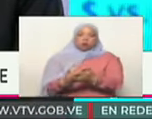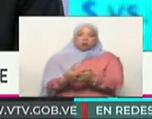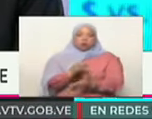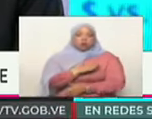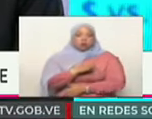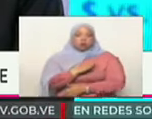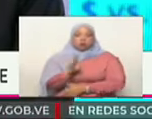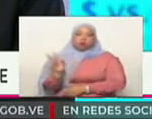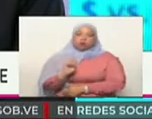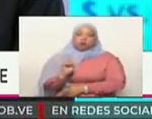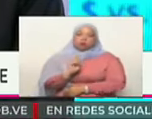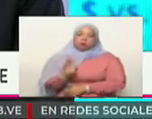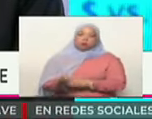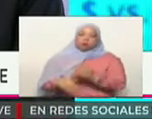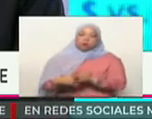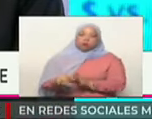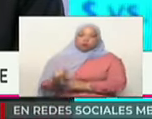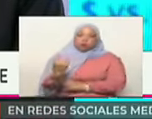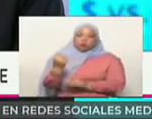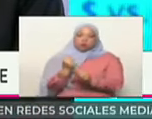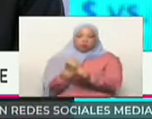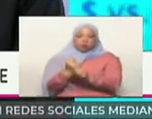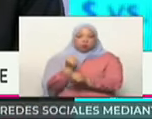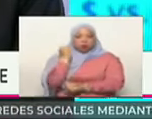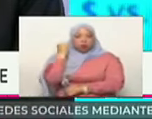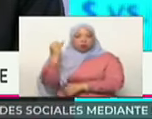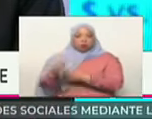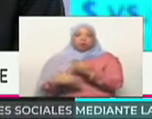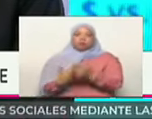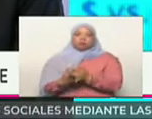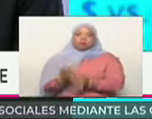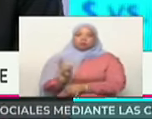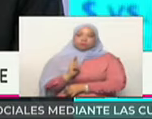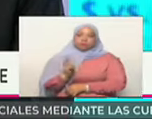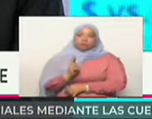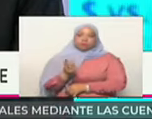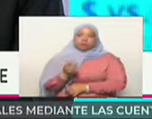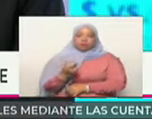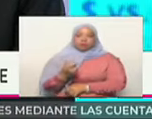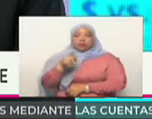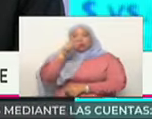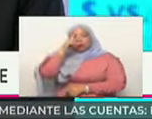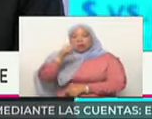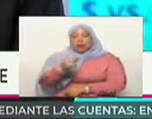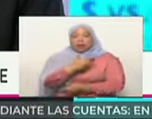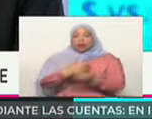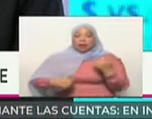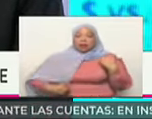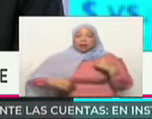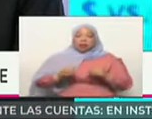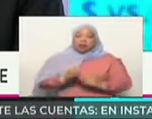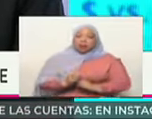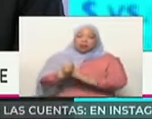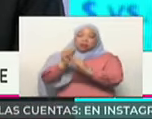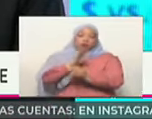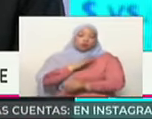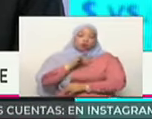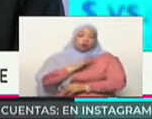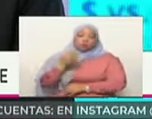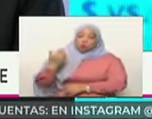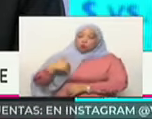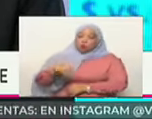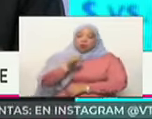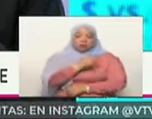sustancial porque traicionó los ideales de Salvador Allende y porque le dio la espalda a todo el movimiento